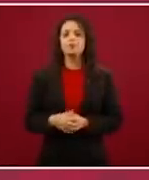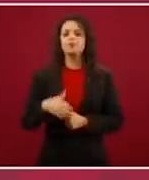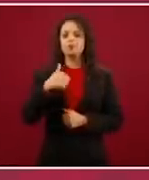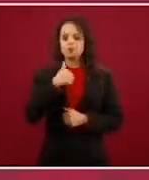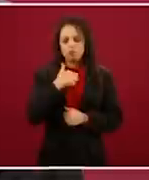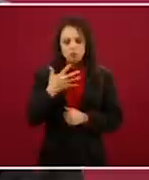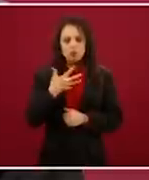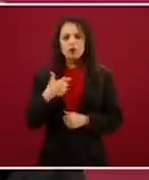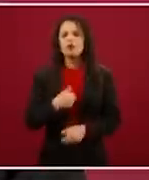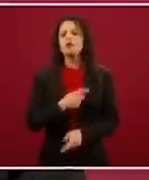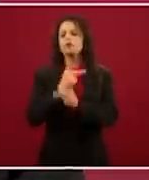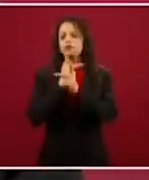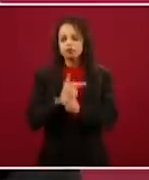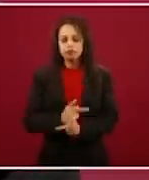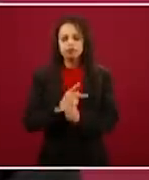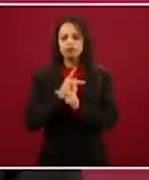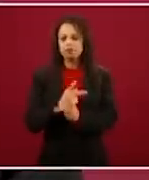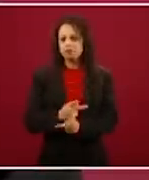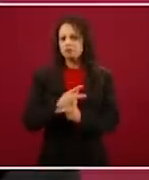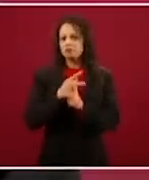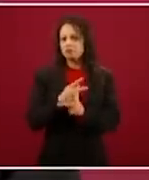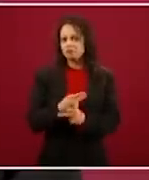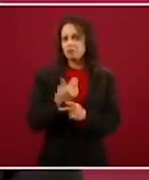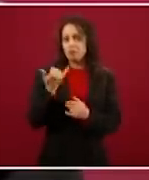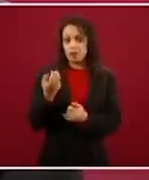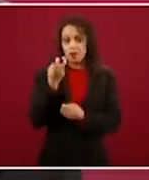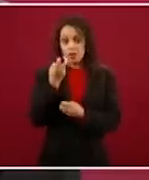tolerante y en estos temas